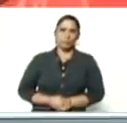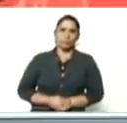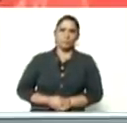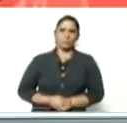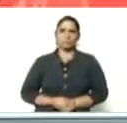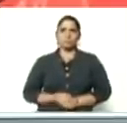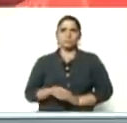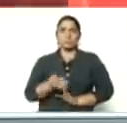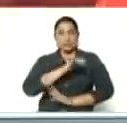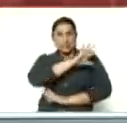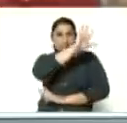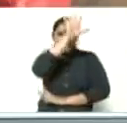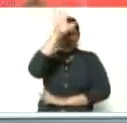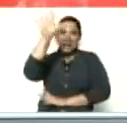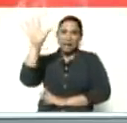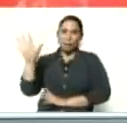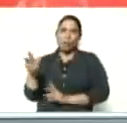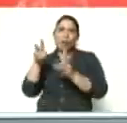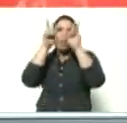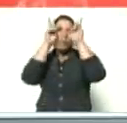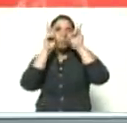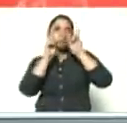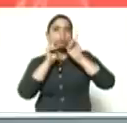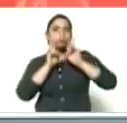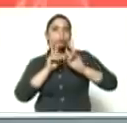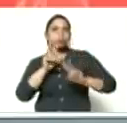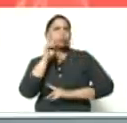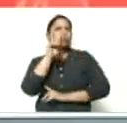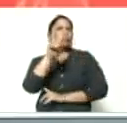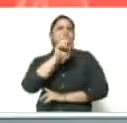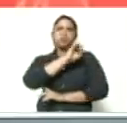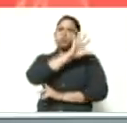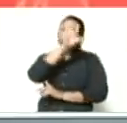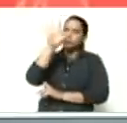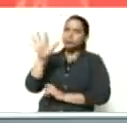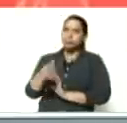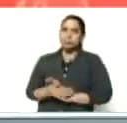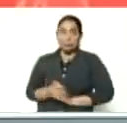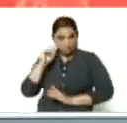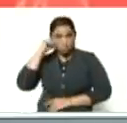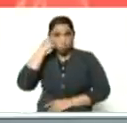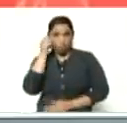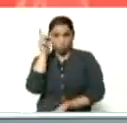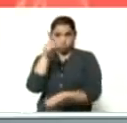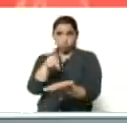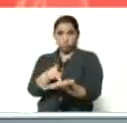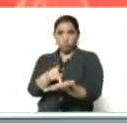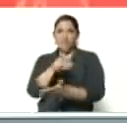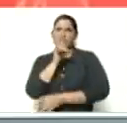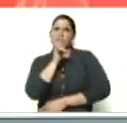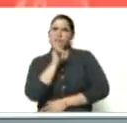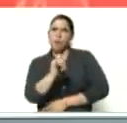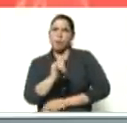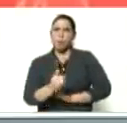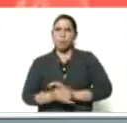Estaba el cielo totalmente despejado. Pero recuerdo que cuando fui a dar la noticia,